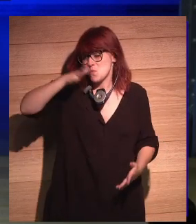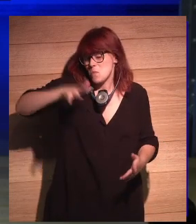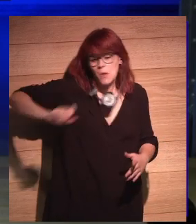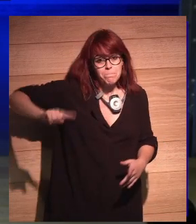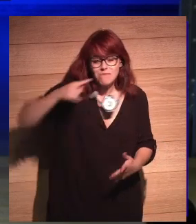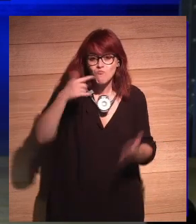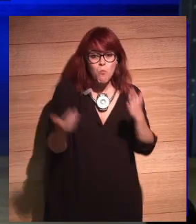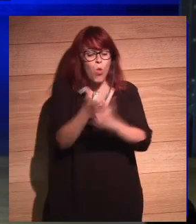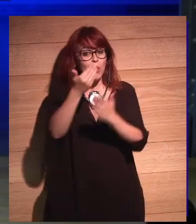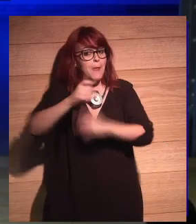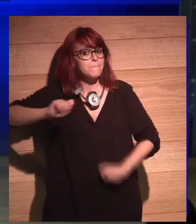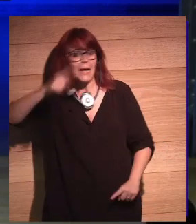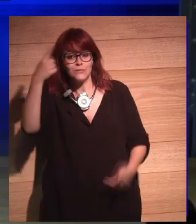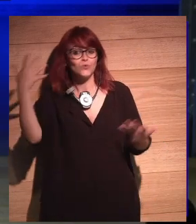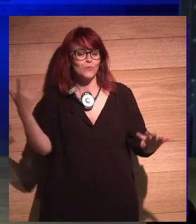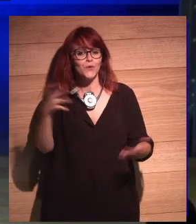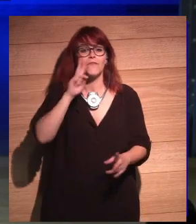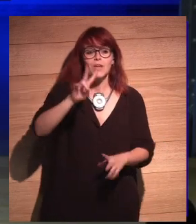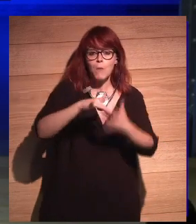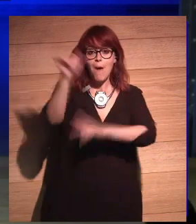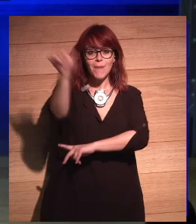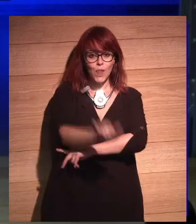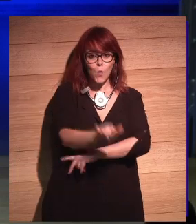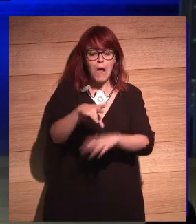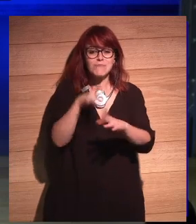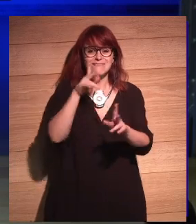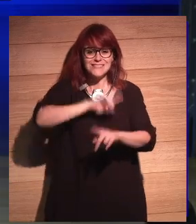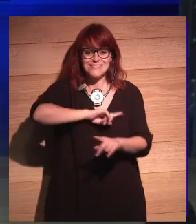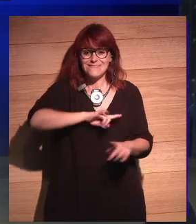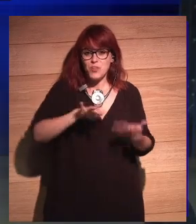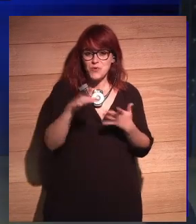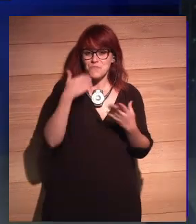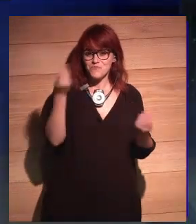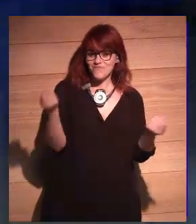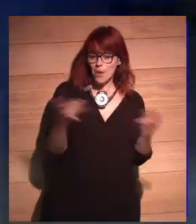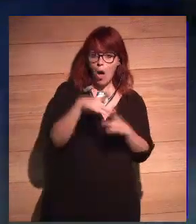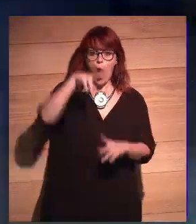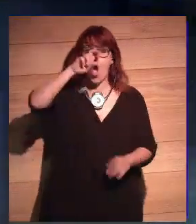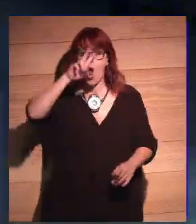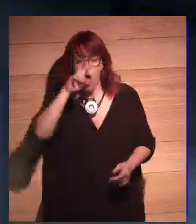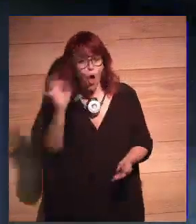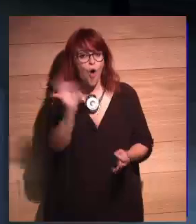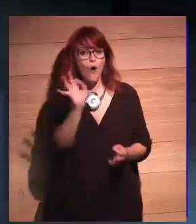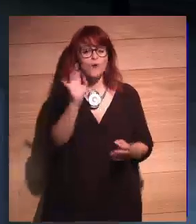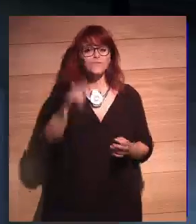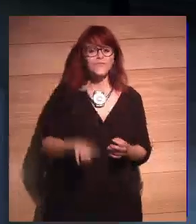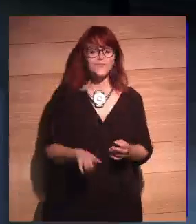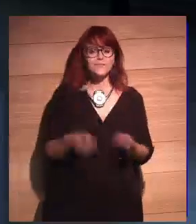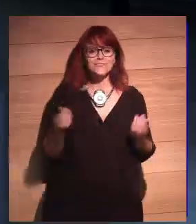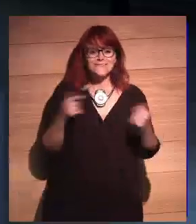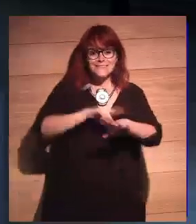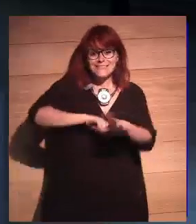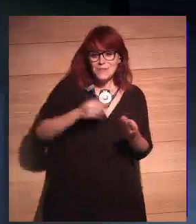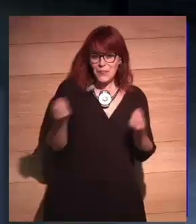más moderno que tenemos ahora mismo. Pues podemos ver una película y podemos tener esta sensación de olor, podemos tener esta sensación y